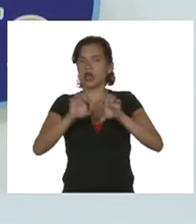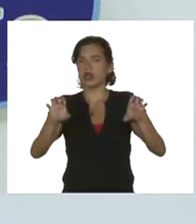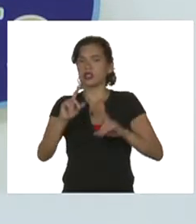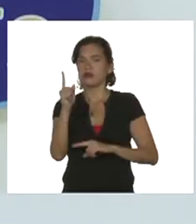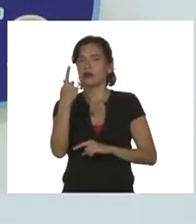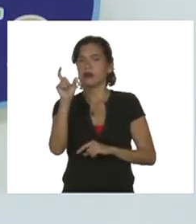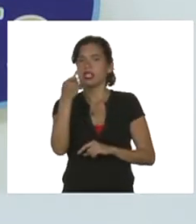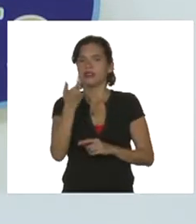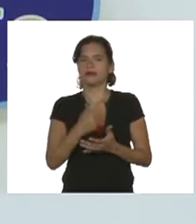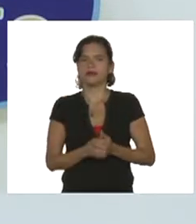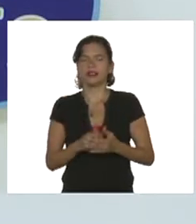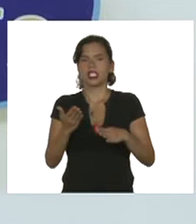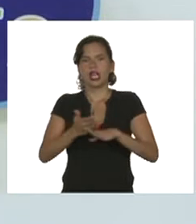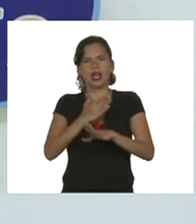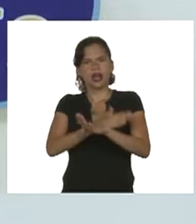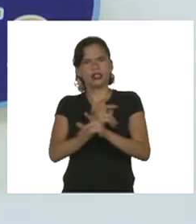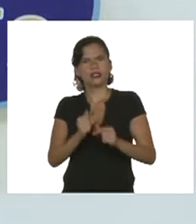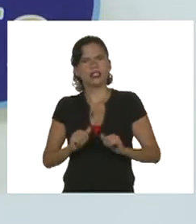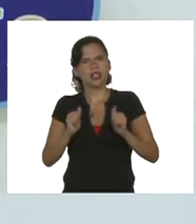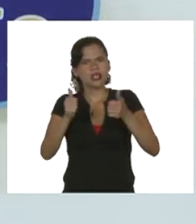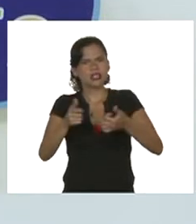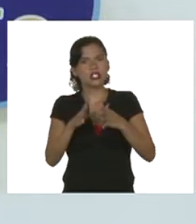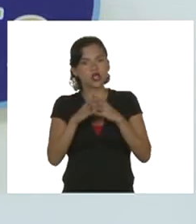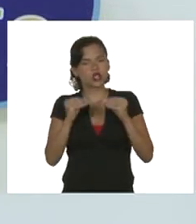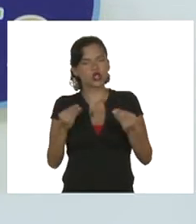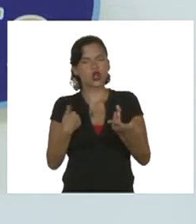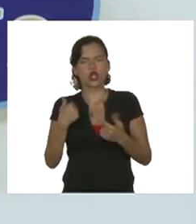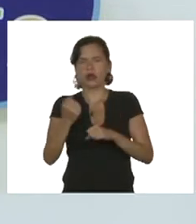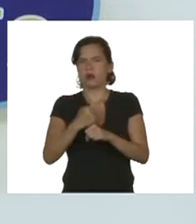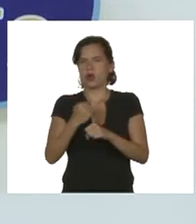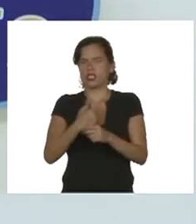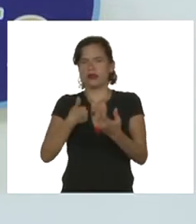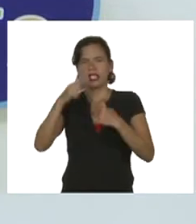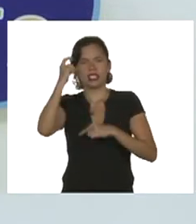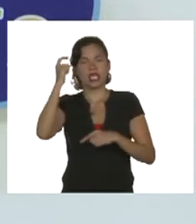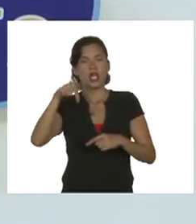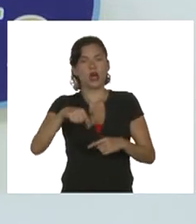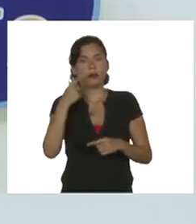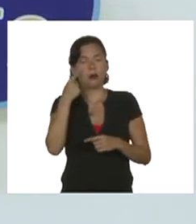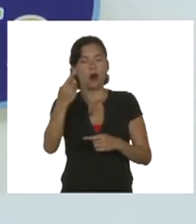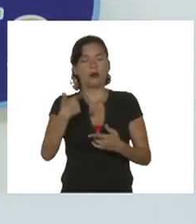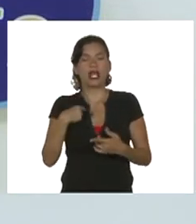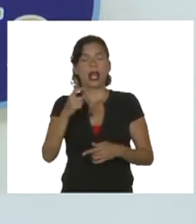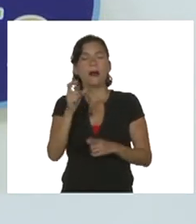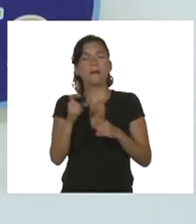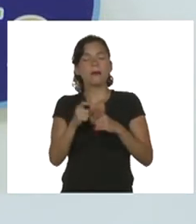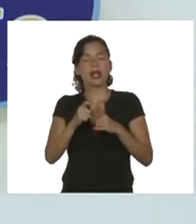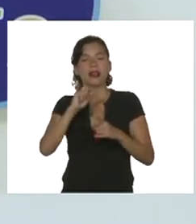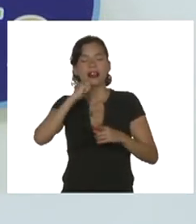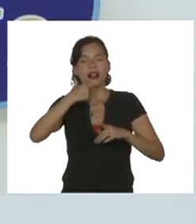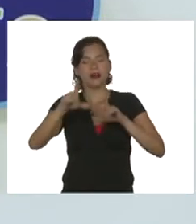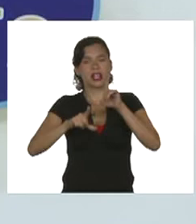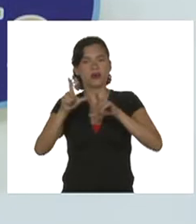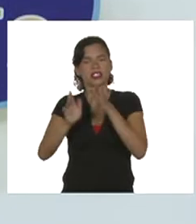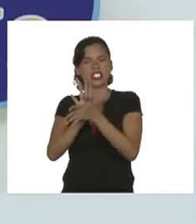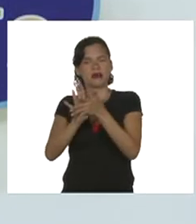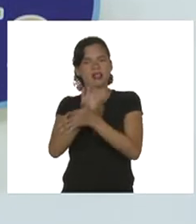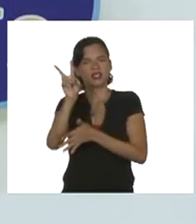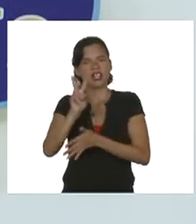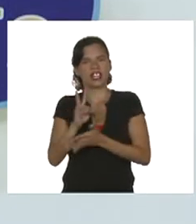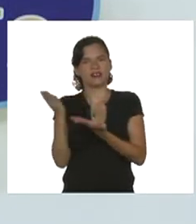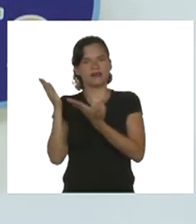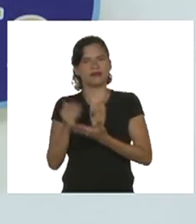primaria. Antes de dar inicio a todo lo que vamos a trabajar, vamos entonces con las palabras claves en lengua de